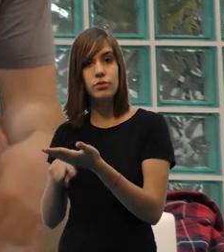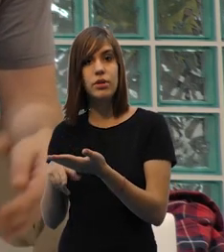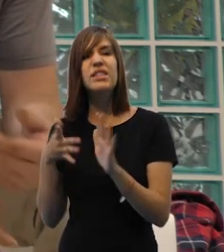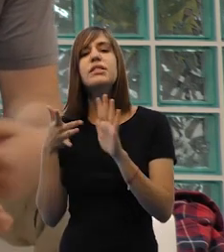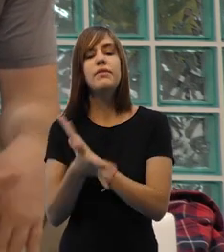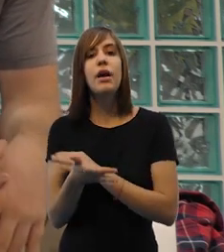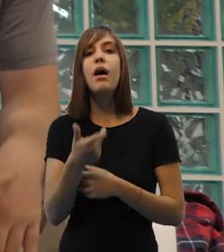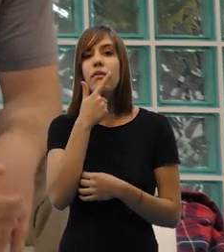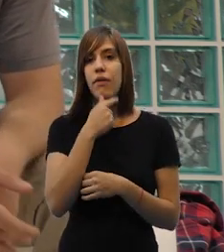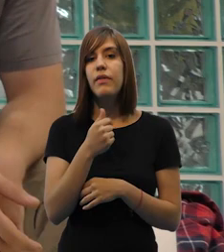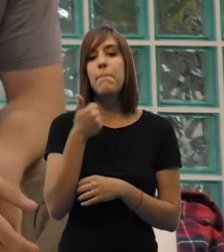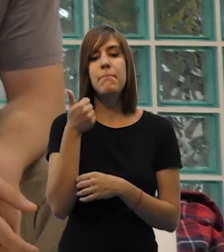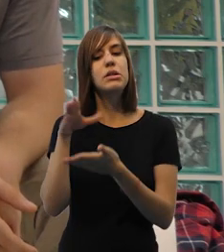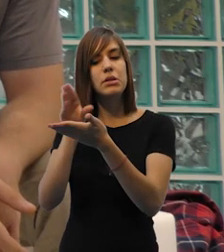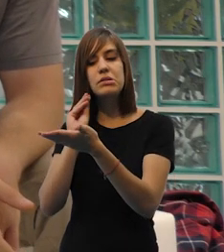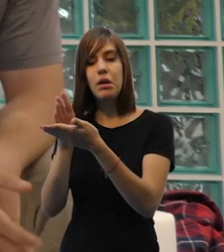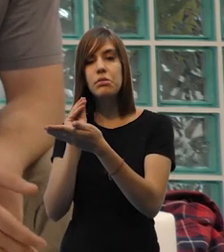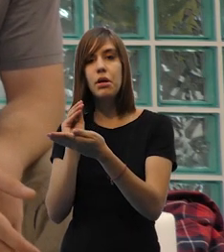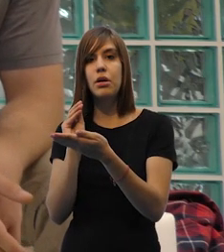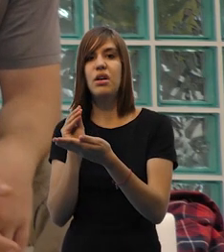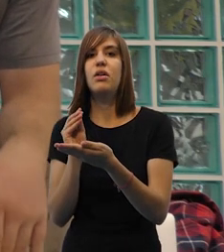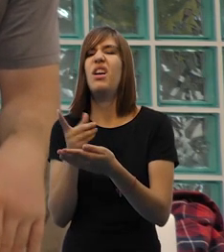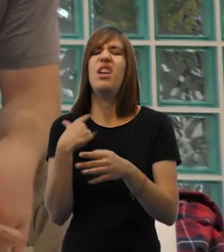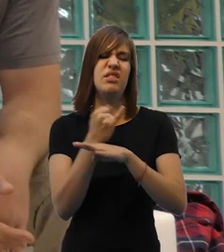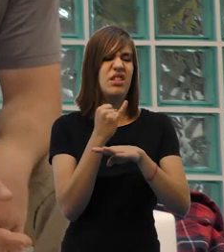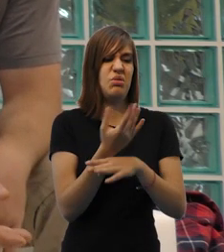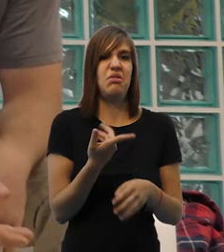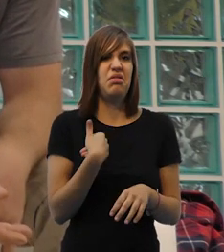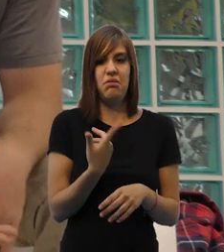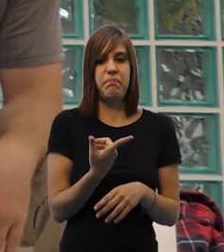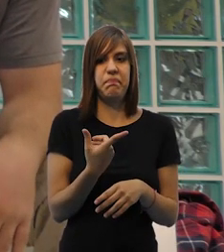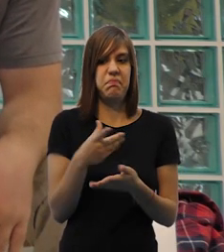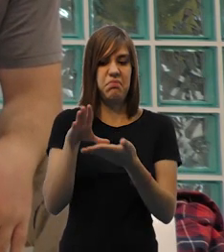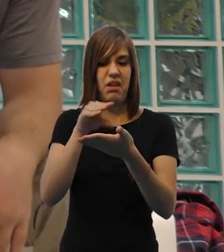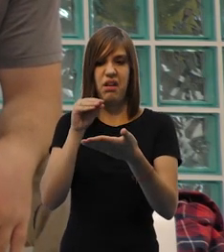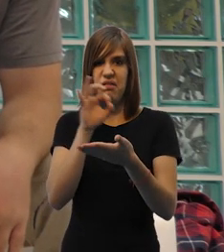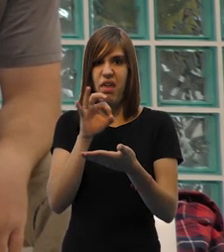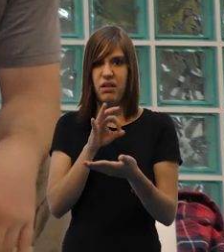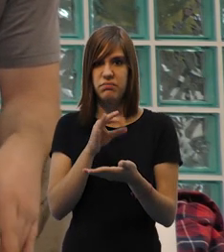más fácil entender las cosas. No es como el instituto que no me enteraba de nada.